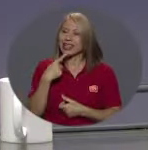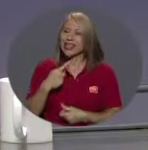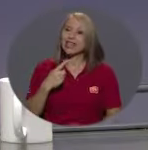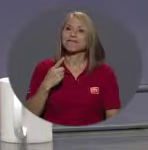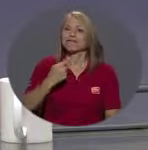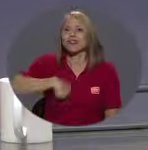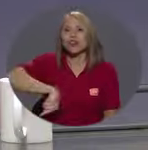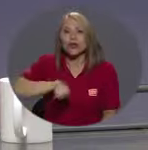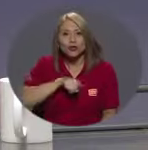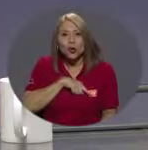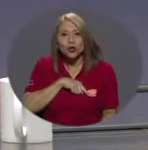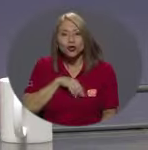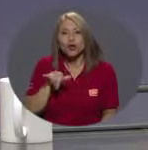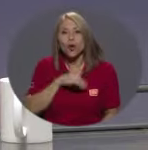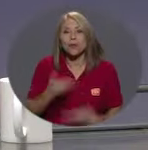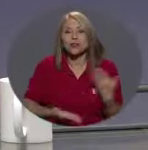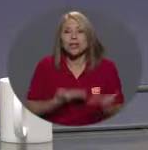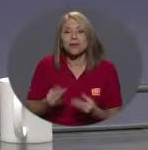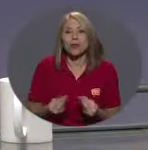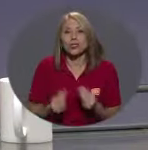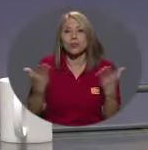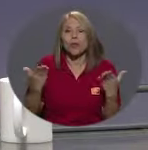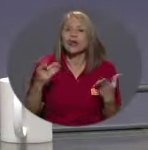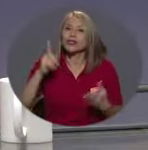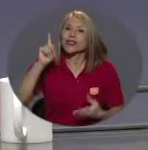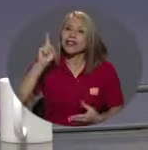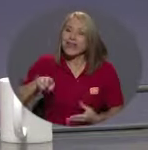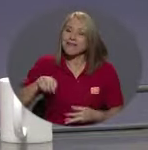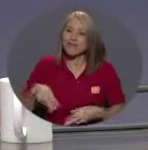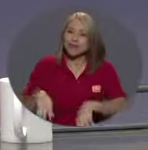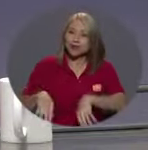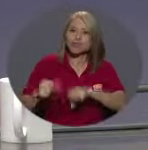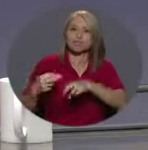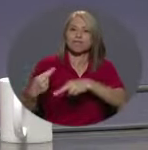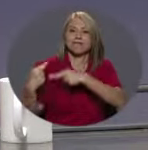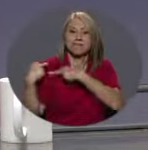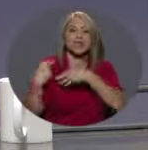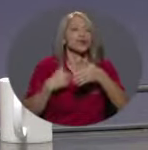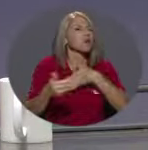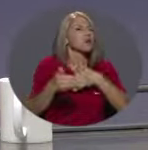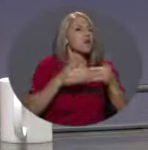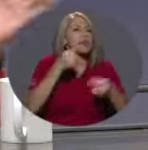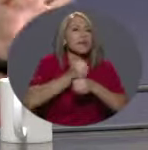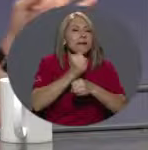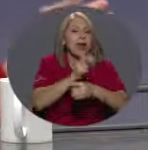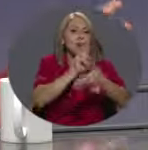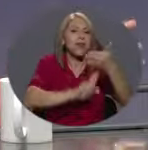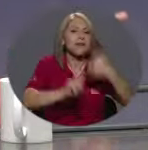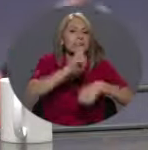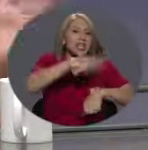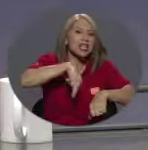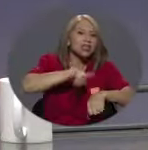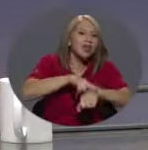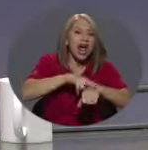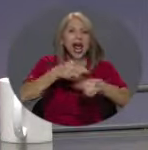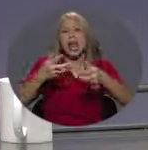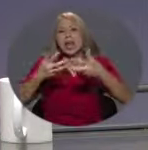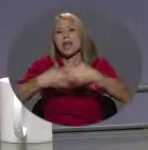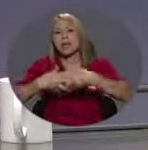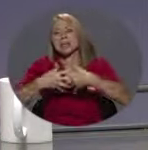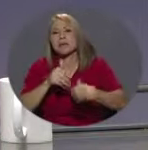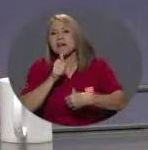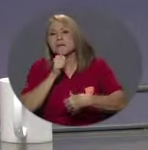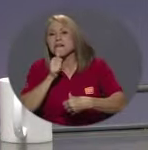una obligación que tenemos nosotros como servidores públicos. Independientemente de dónde estemos, en la nacional, en la empresa privada,